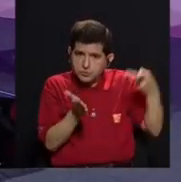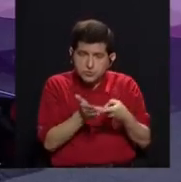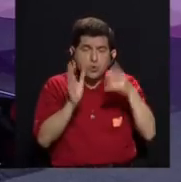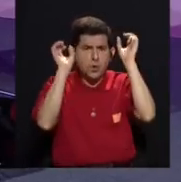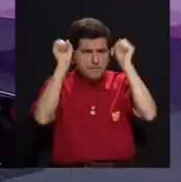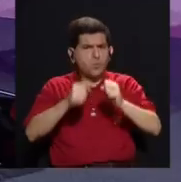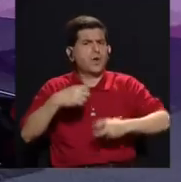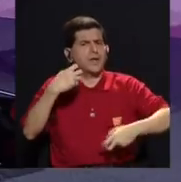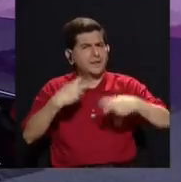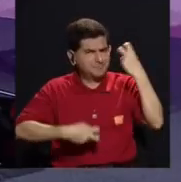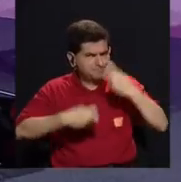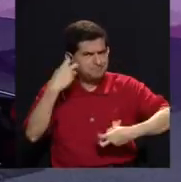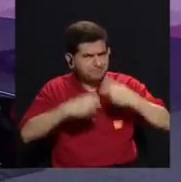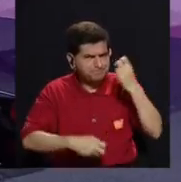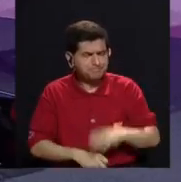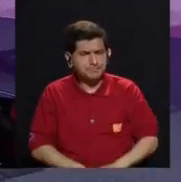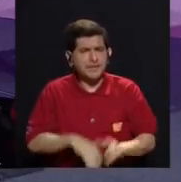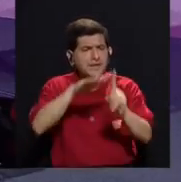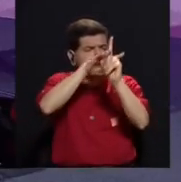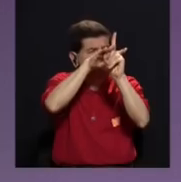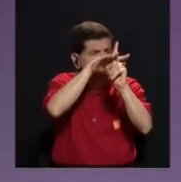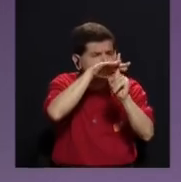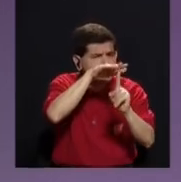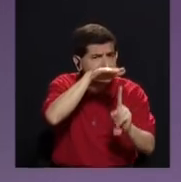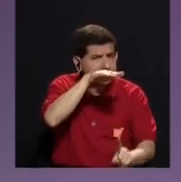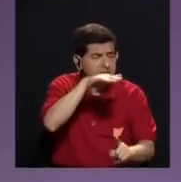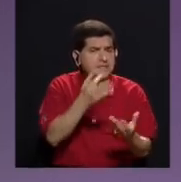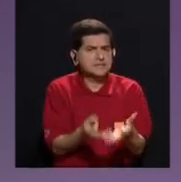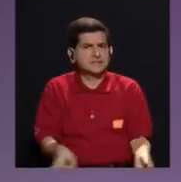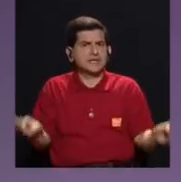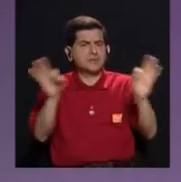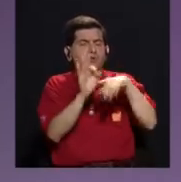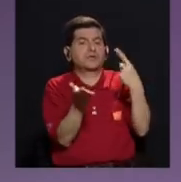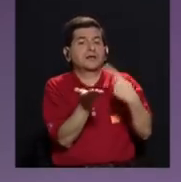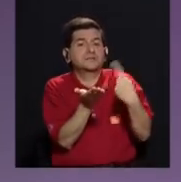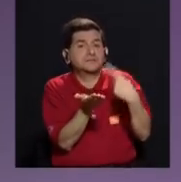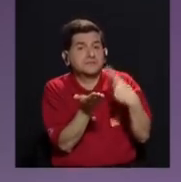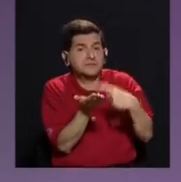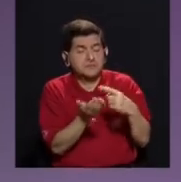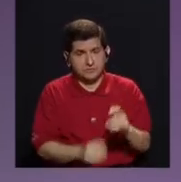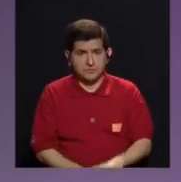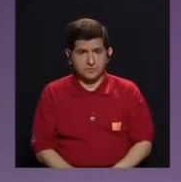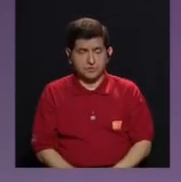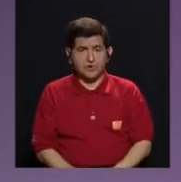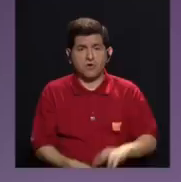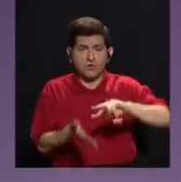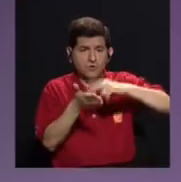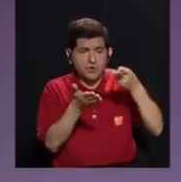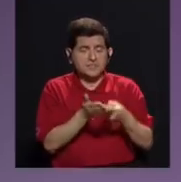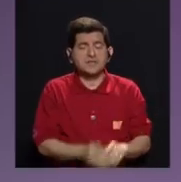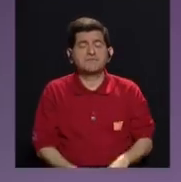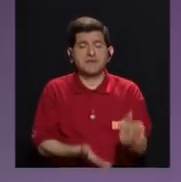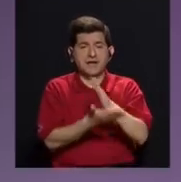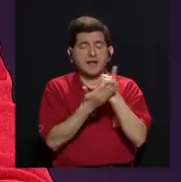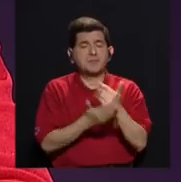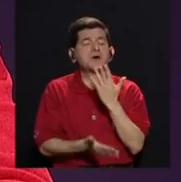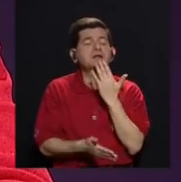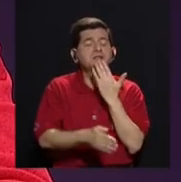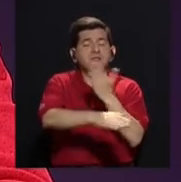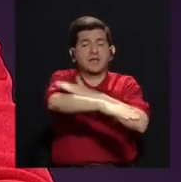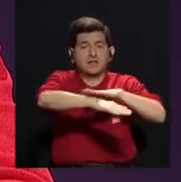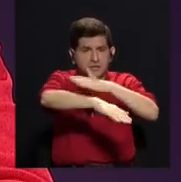podría ser problemático porque entonces invisibiliza la importancia de discutir la racial lo que es racial en puerto rico